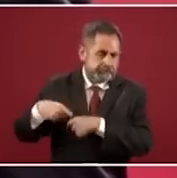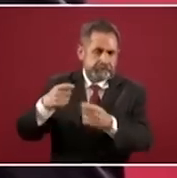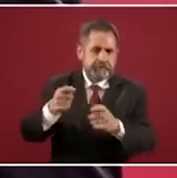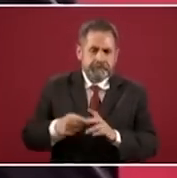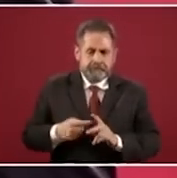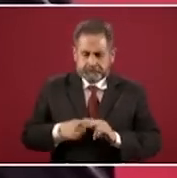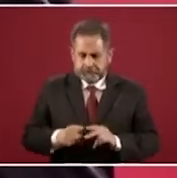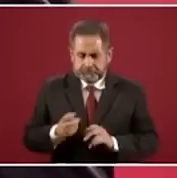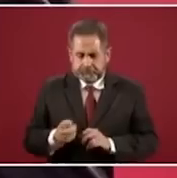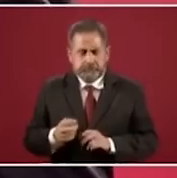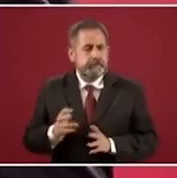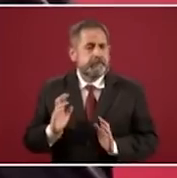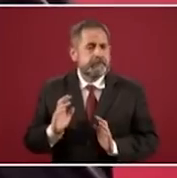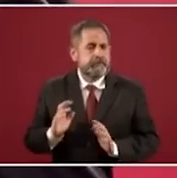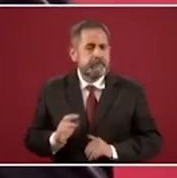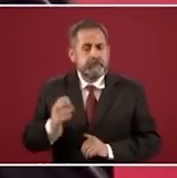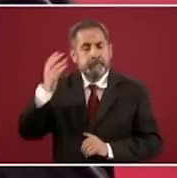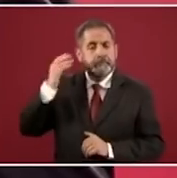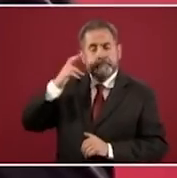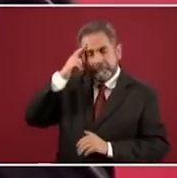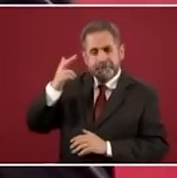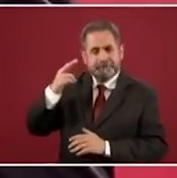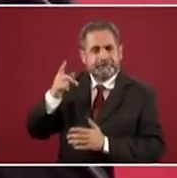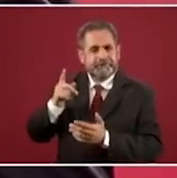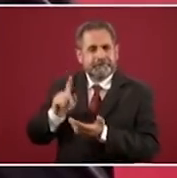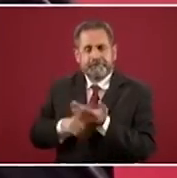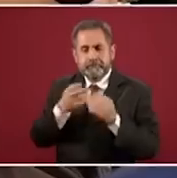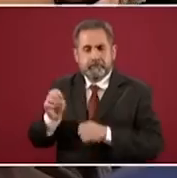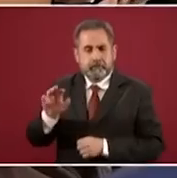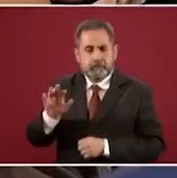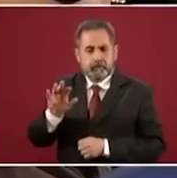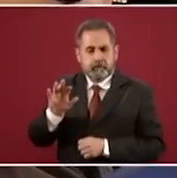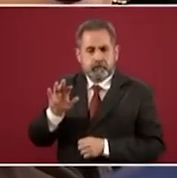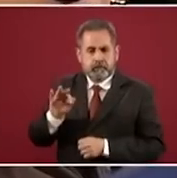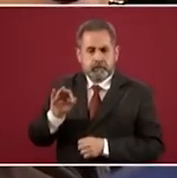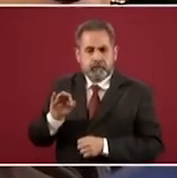a partir de este acuerdo que se firmó en